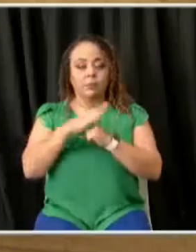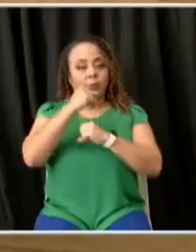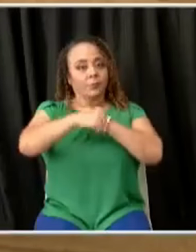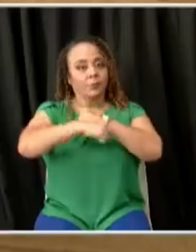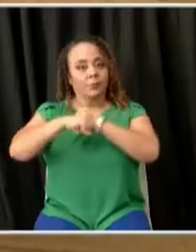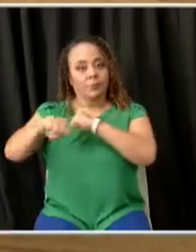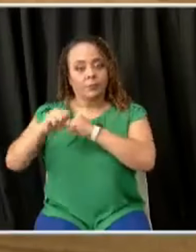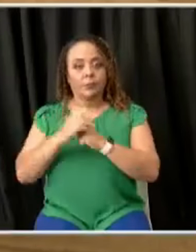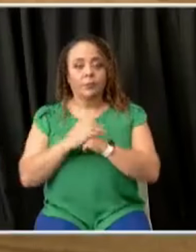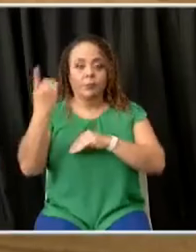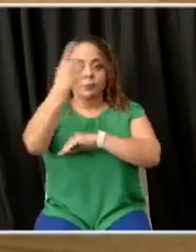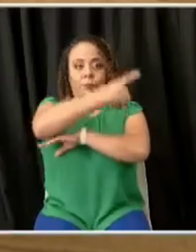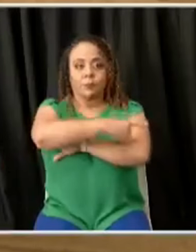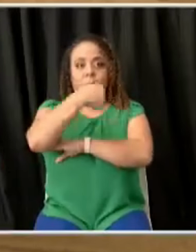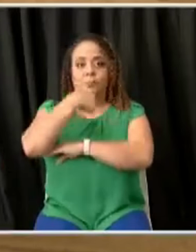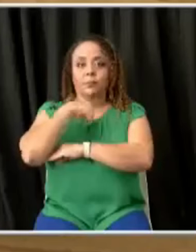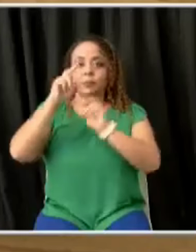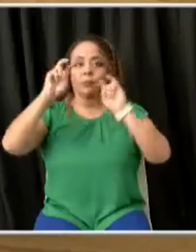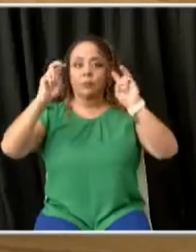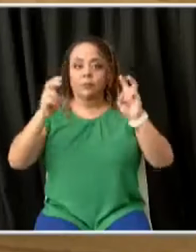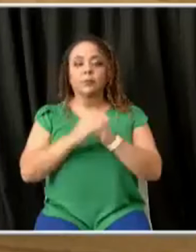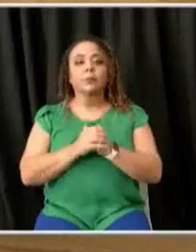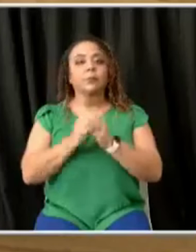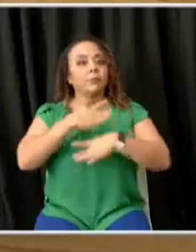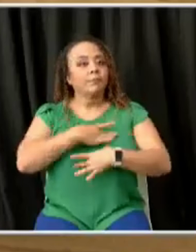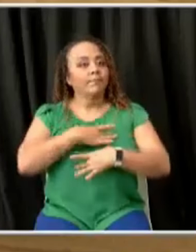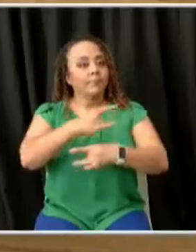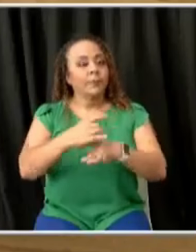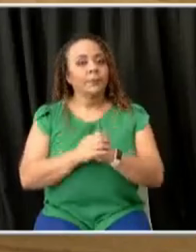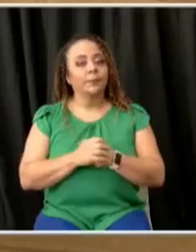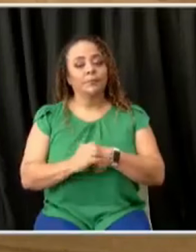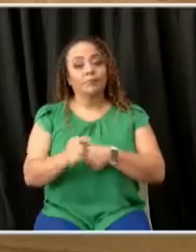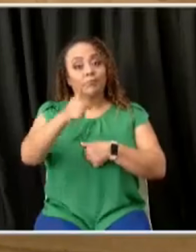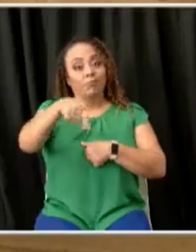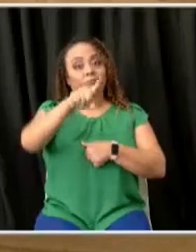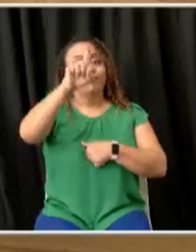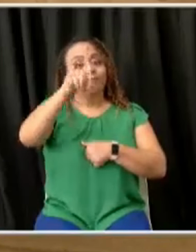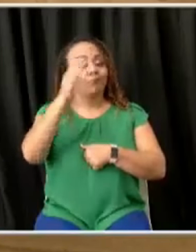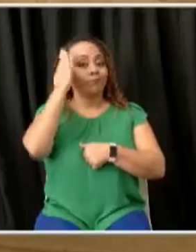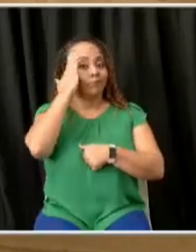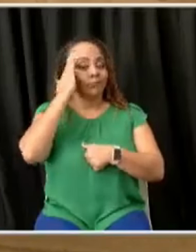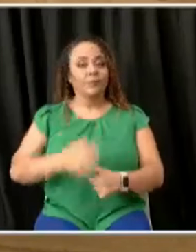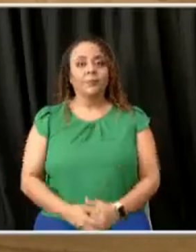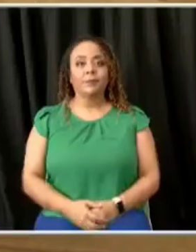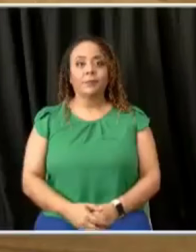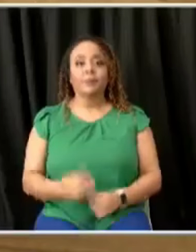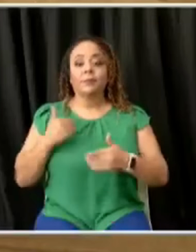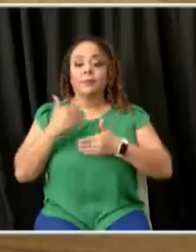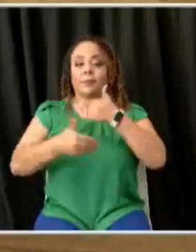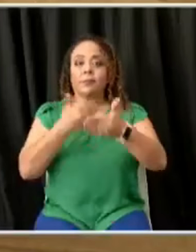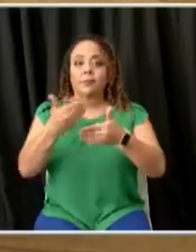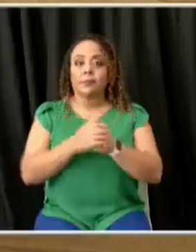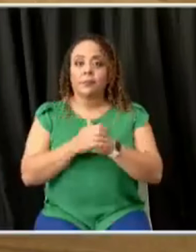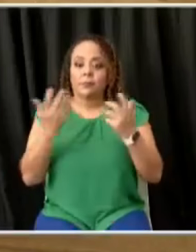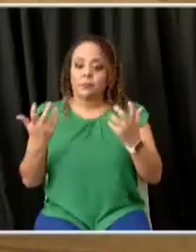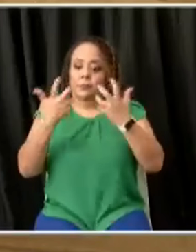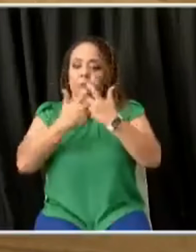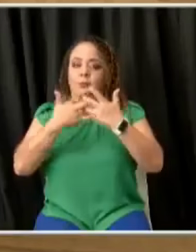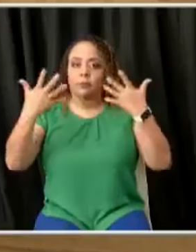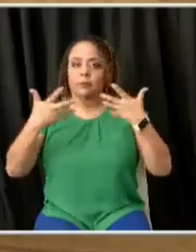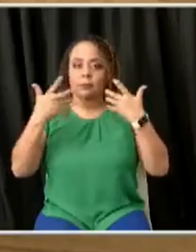divulgación. El día de hoy les traemos un tema muy interesante que ustedes deben de conocer: el proceso de aclimatación